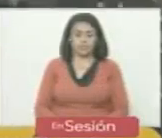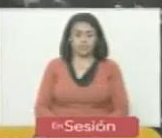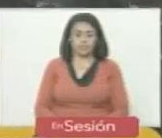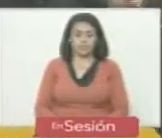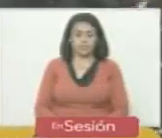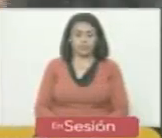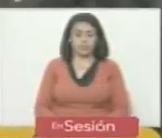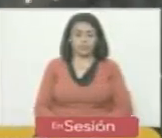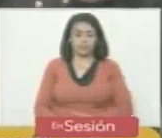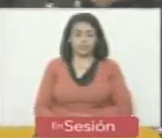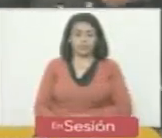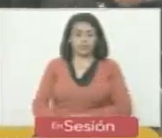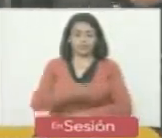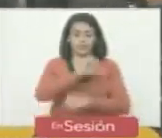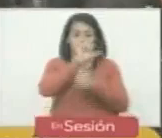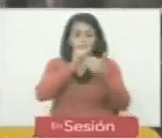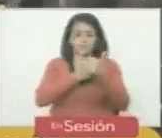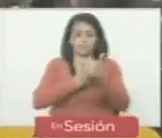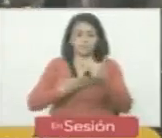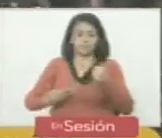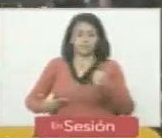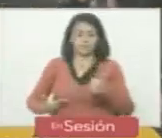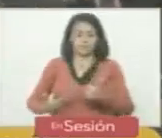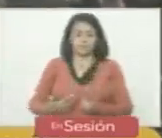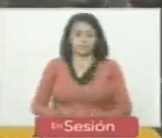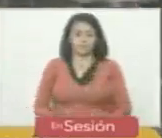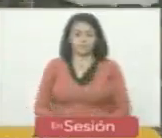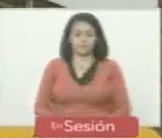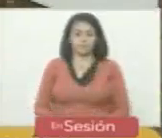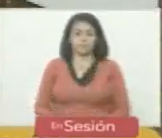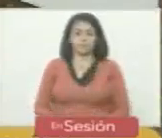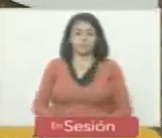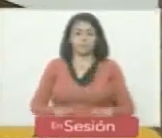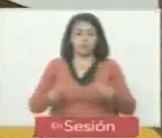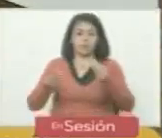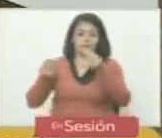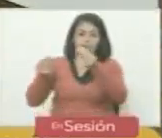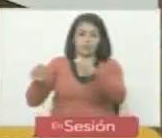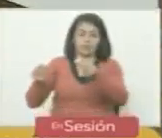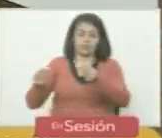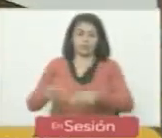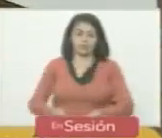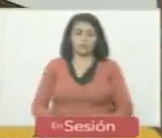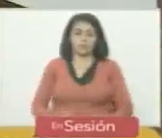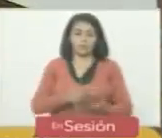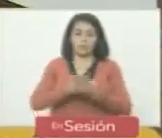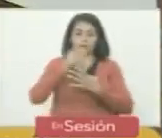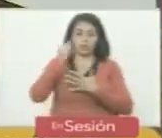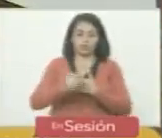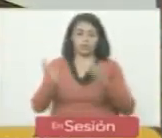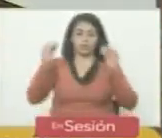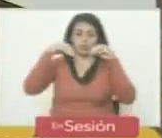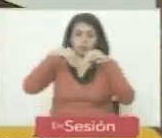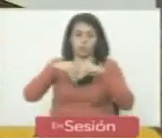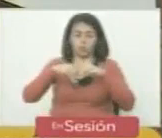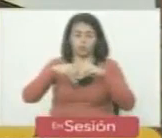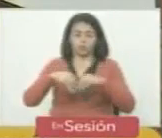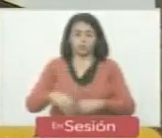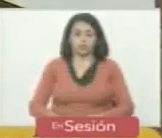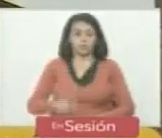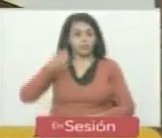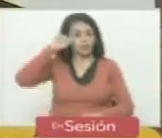Ciudadana vicepresidenta, le hago entrega del proyecto de acuerdo